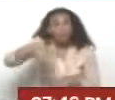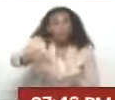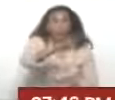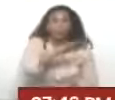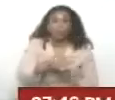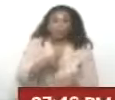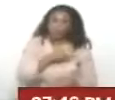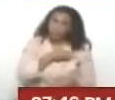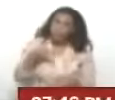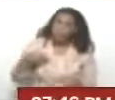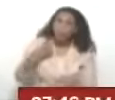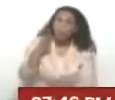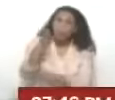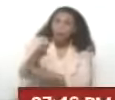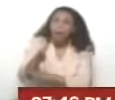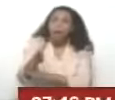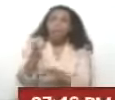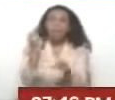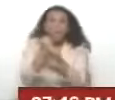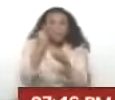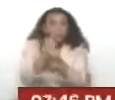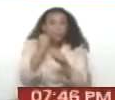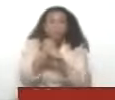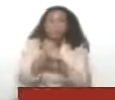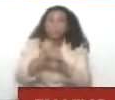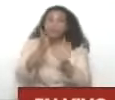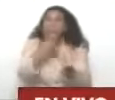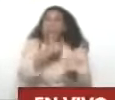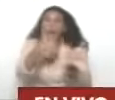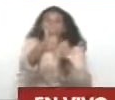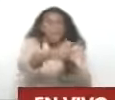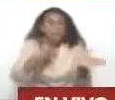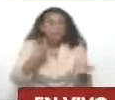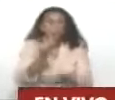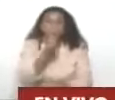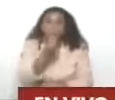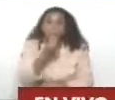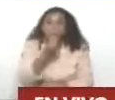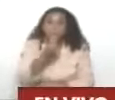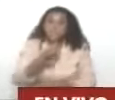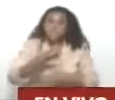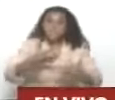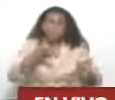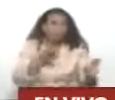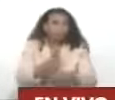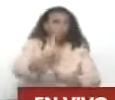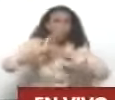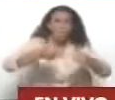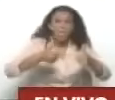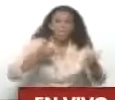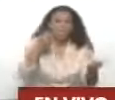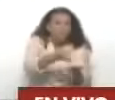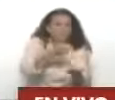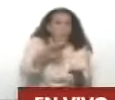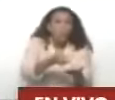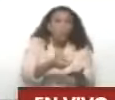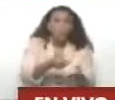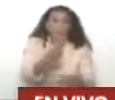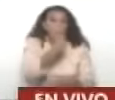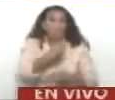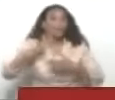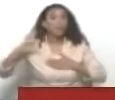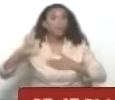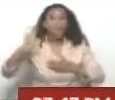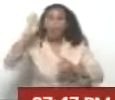Cuando nosotros estábamos luchando contra el desabastecimiento y la guerra inducida que ellos habían hecho, ellos prometieron